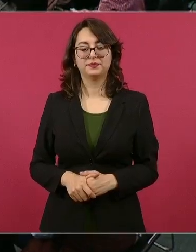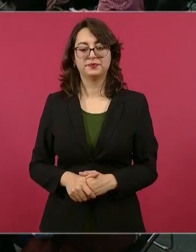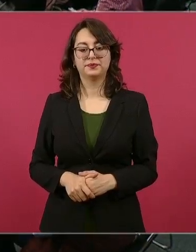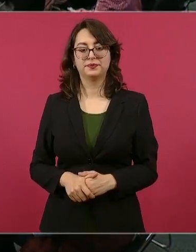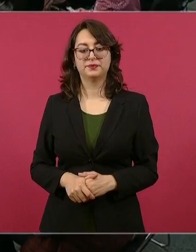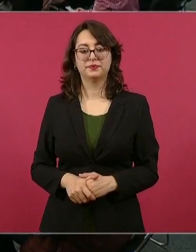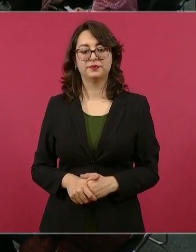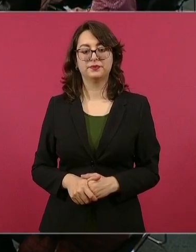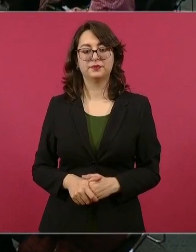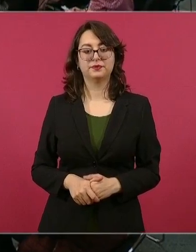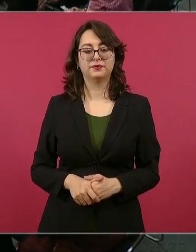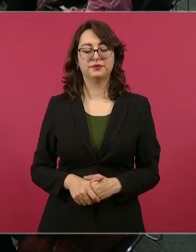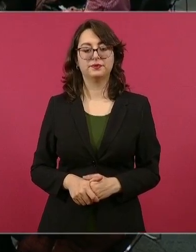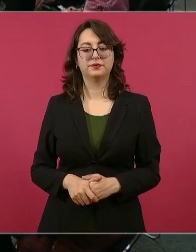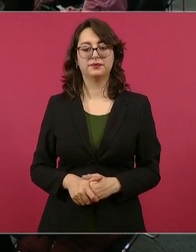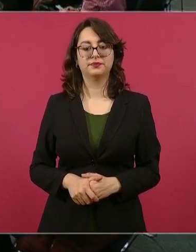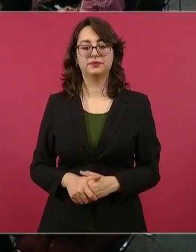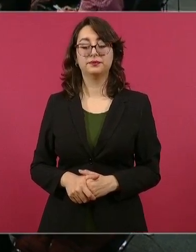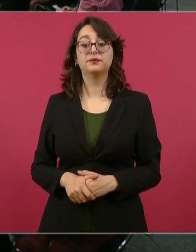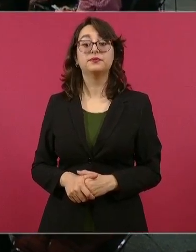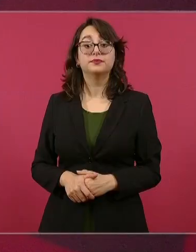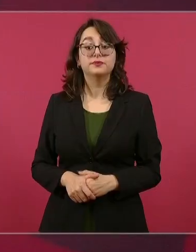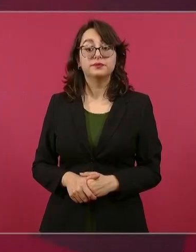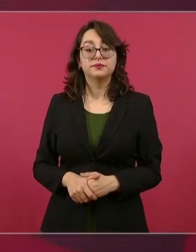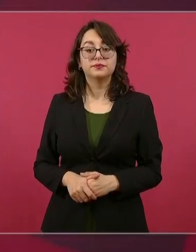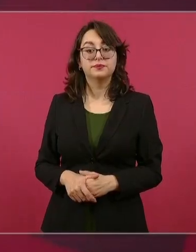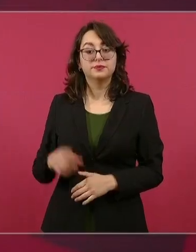¿Con quién es, presidente? ¿Mande?